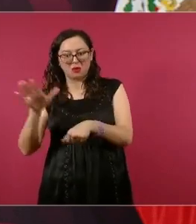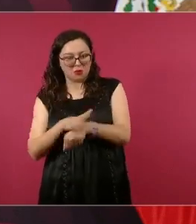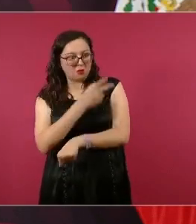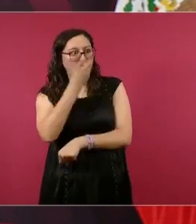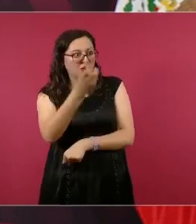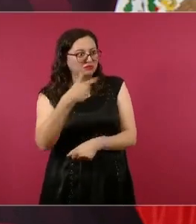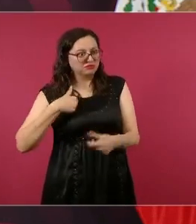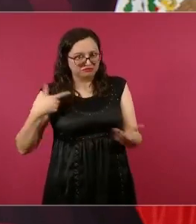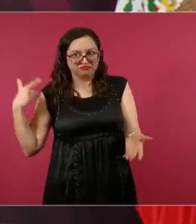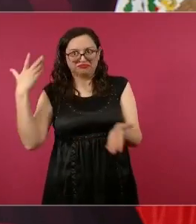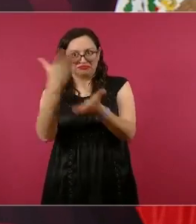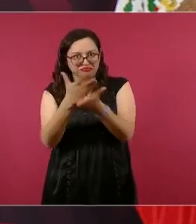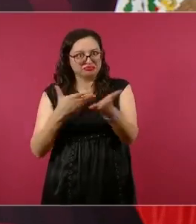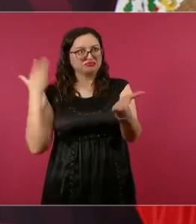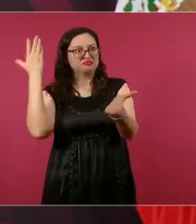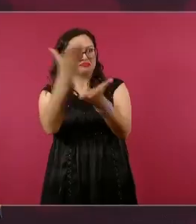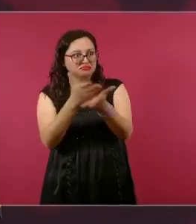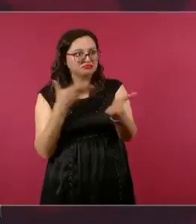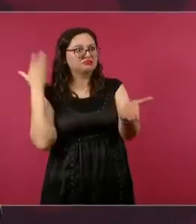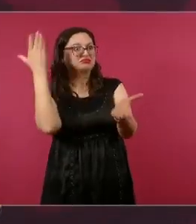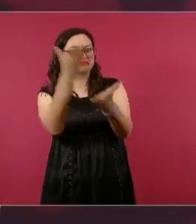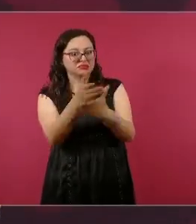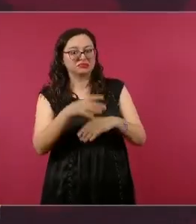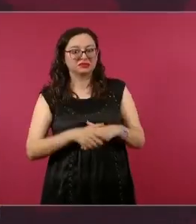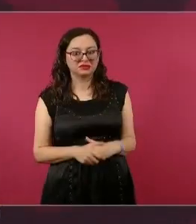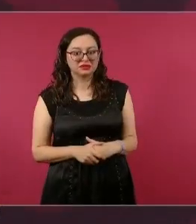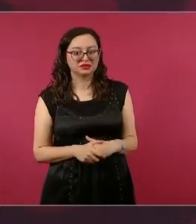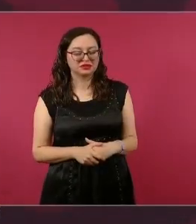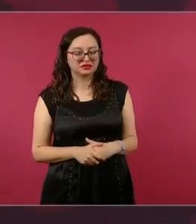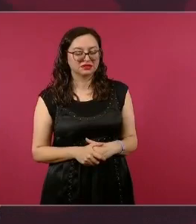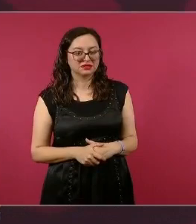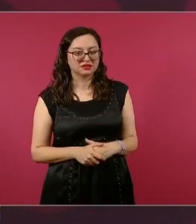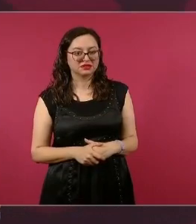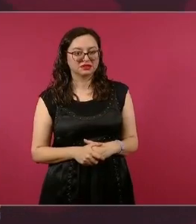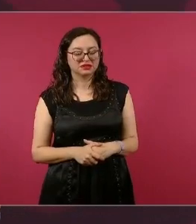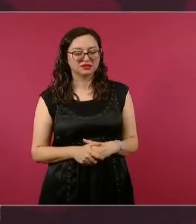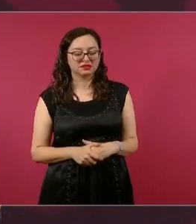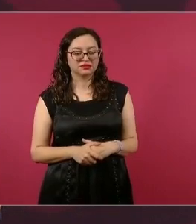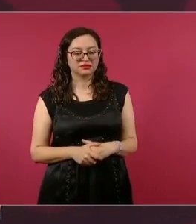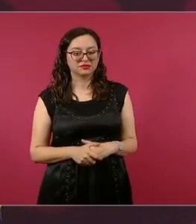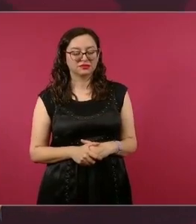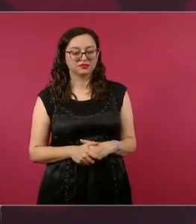y mucho apoyo para